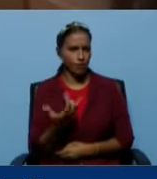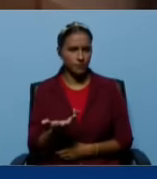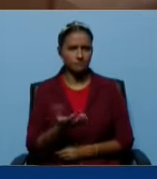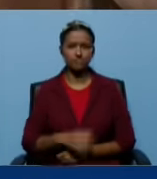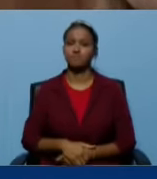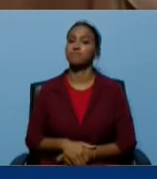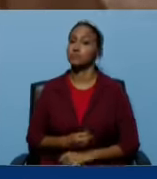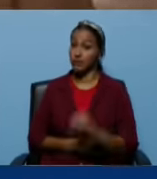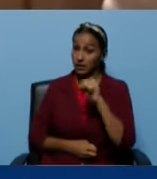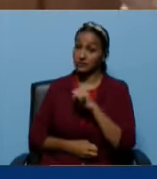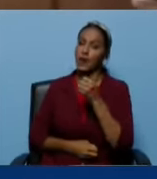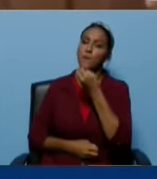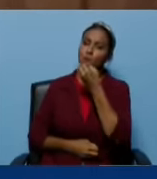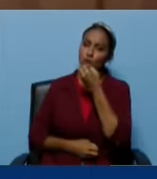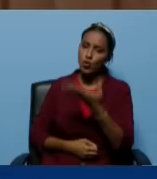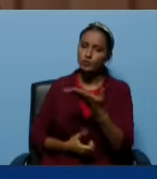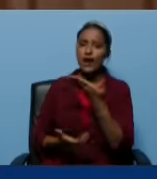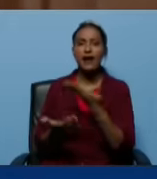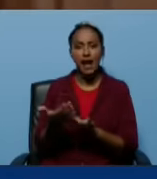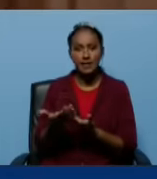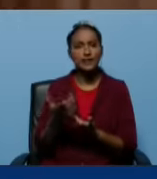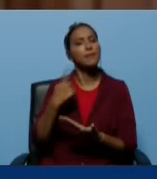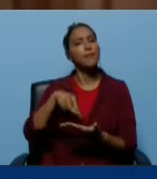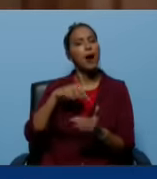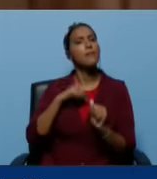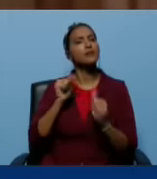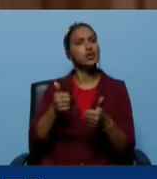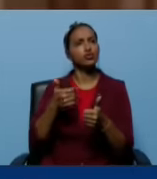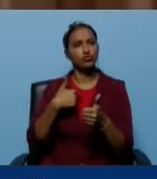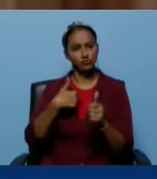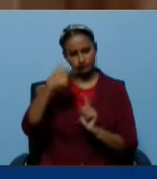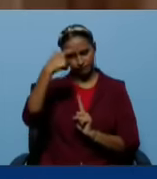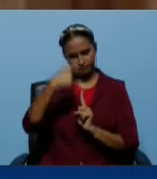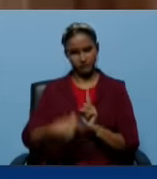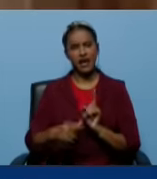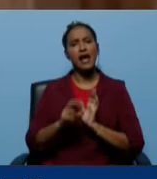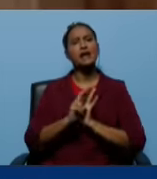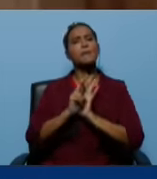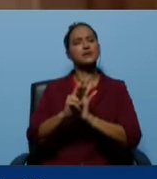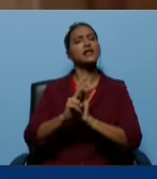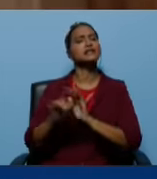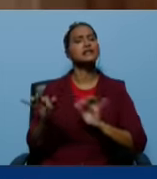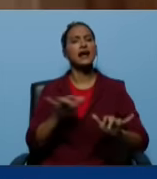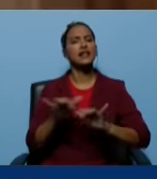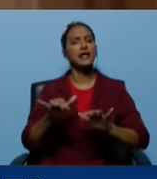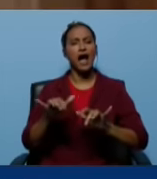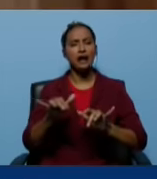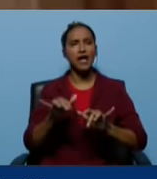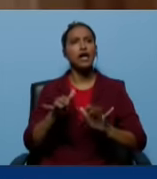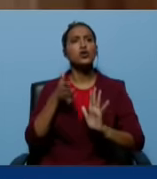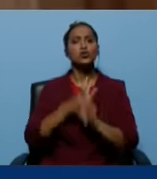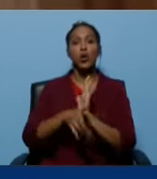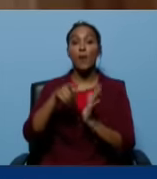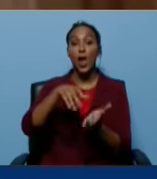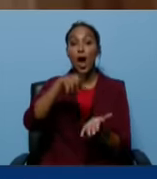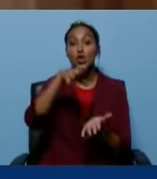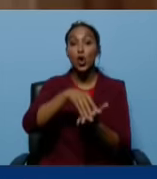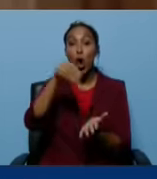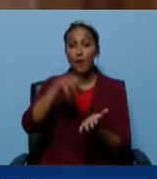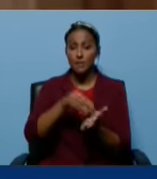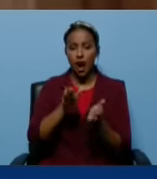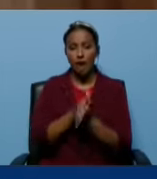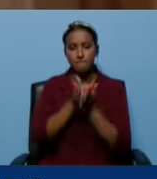a proceder como Secretaría Ejecutiva del ALBA TCP a informar y mandar copia de esta sentencia y esta